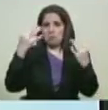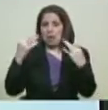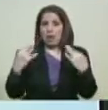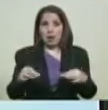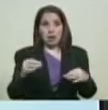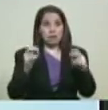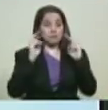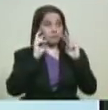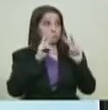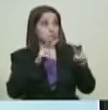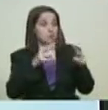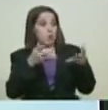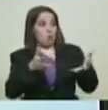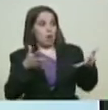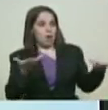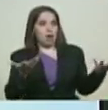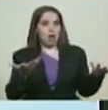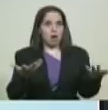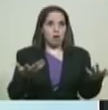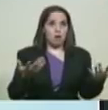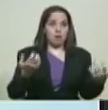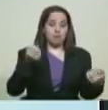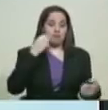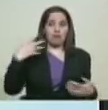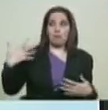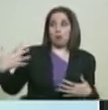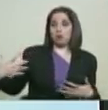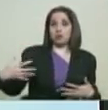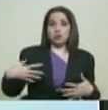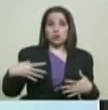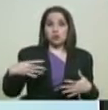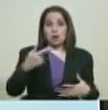increíble ser un actor famoso en España.